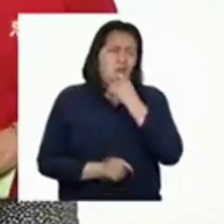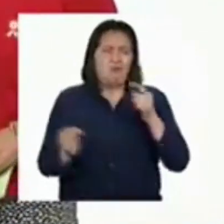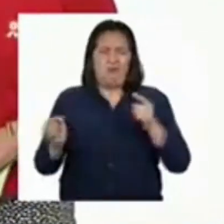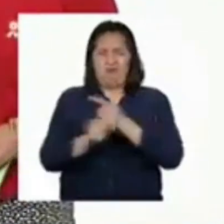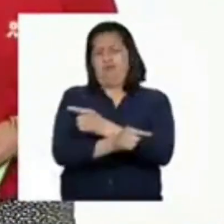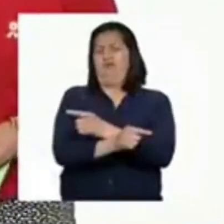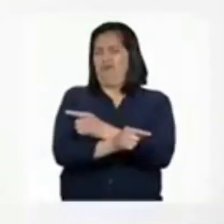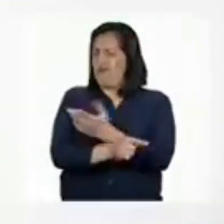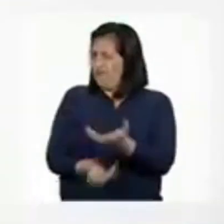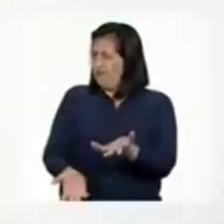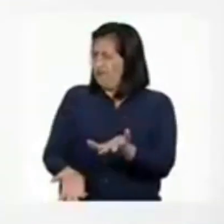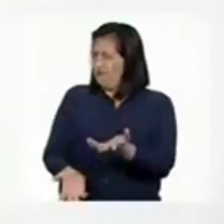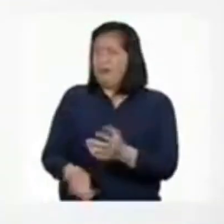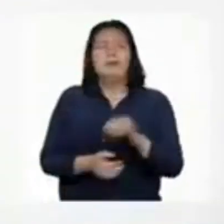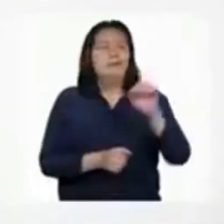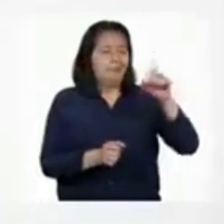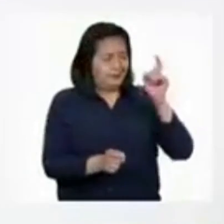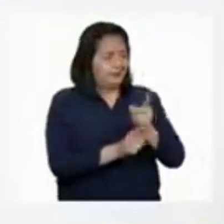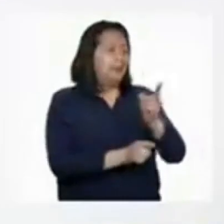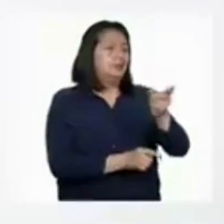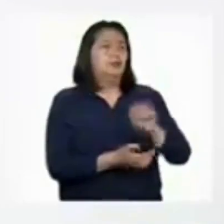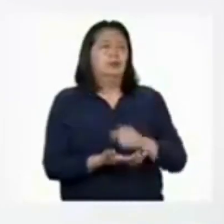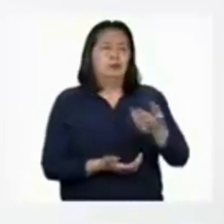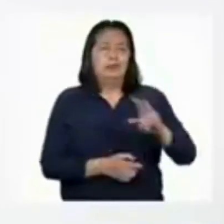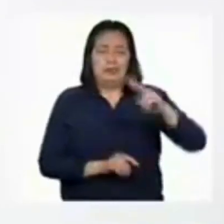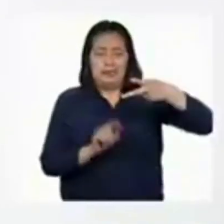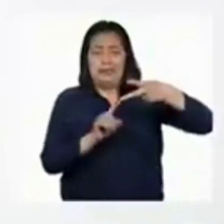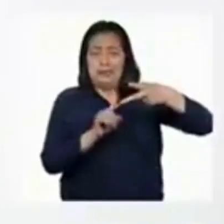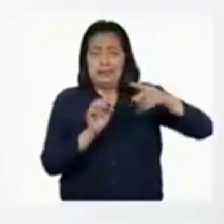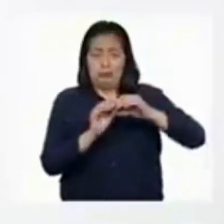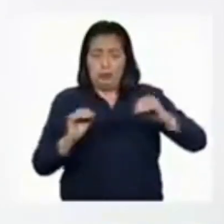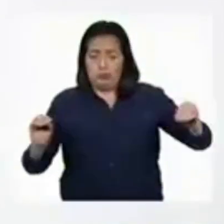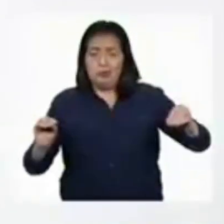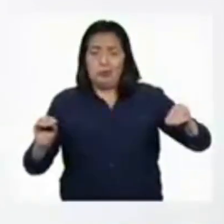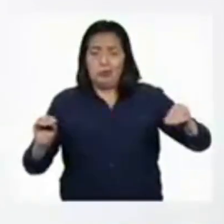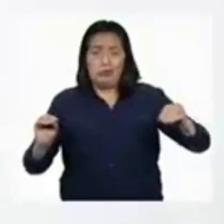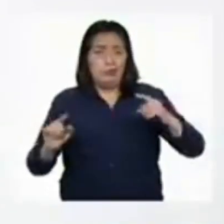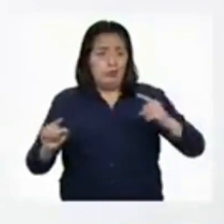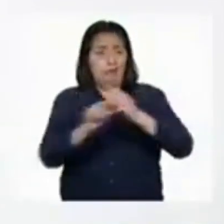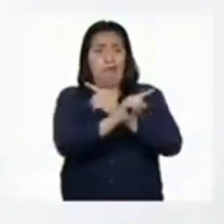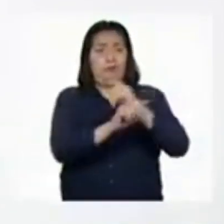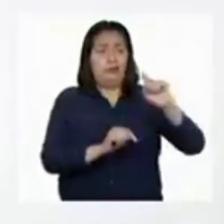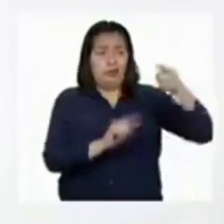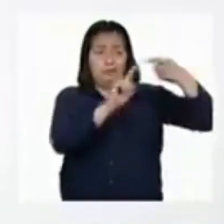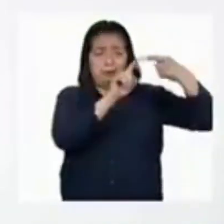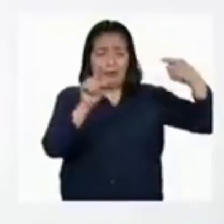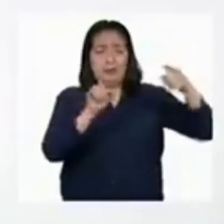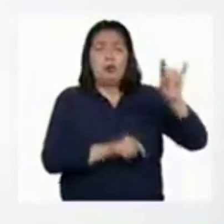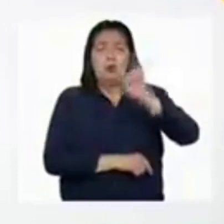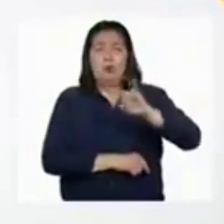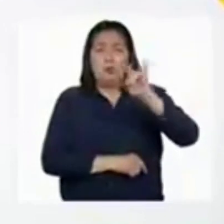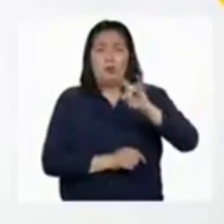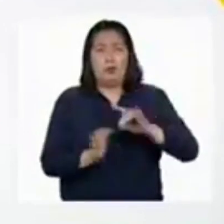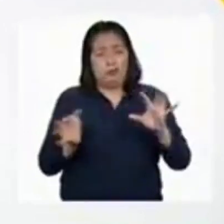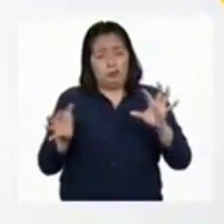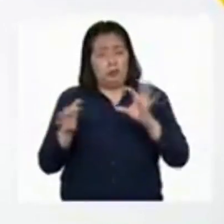contradicen una a la otra. Exactamente. La segunda oración contrasta con la primera. Por lo tanto, usaremos